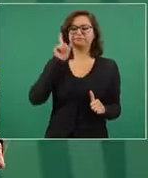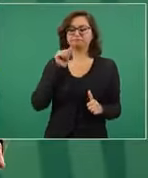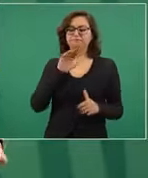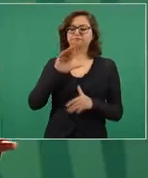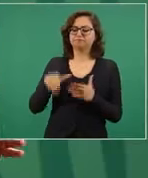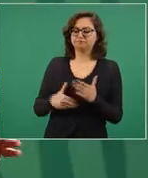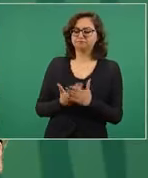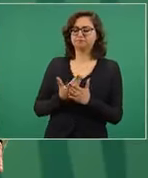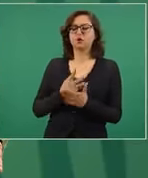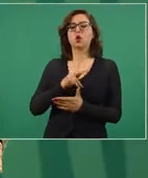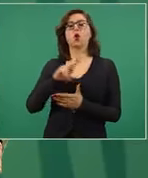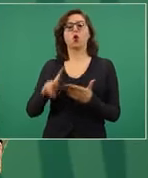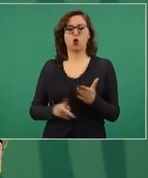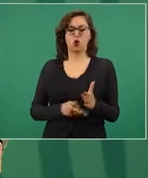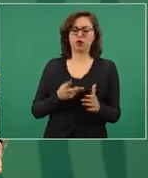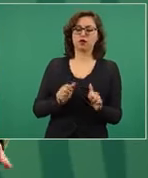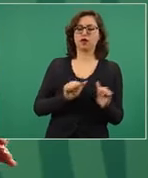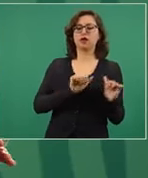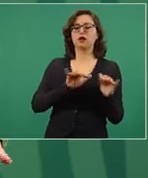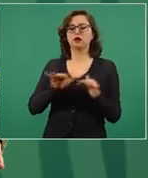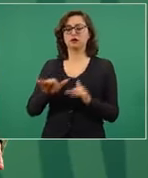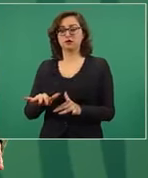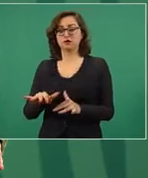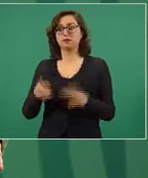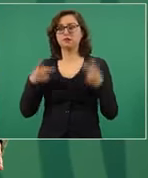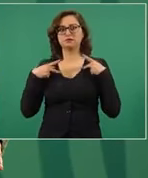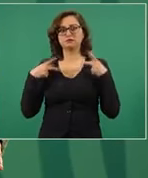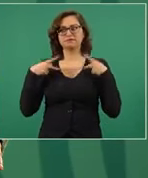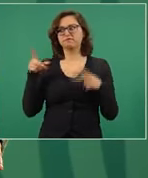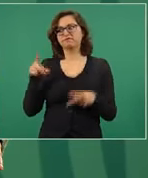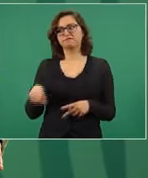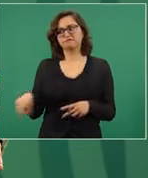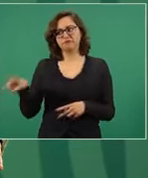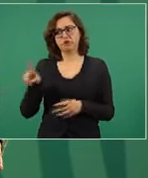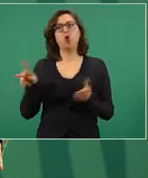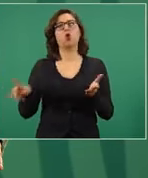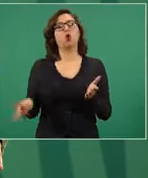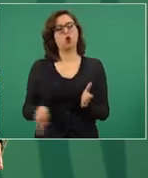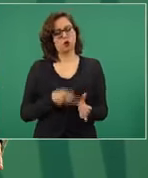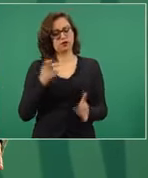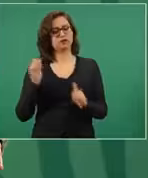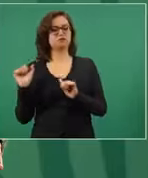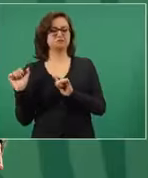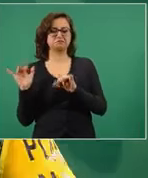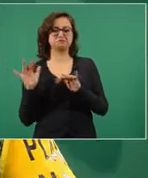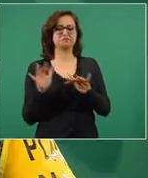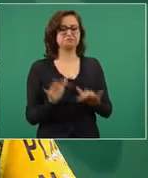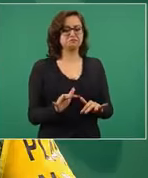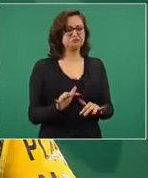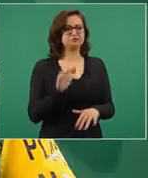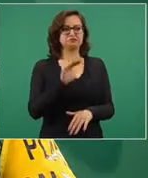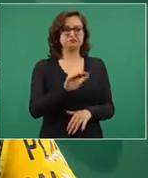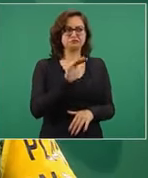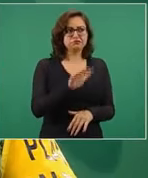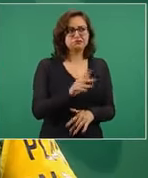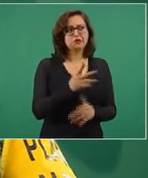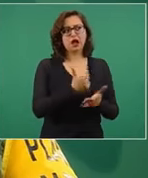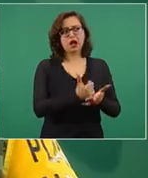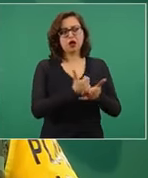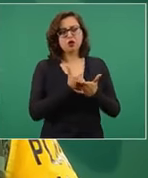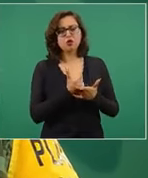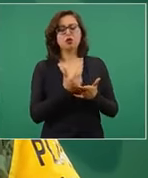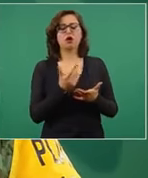se volvió a juntar ahí en la base y pidió algunas situaciones que pudiéramos apoyarlos, entre